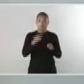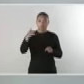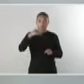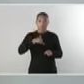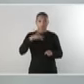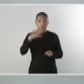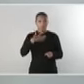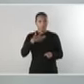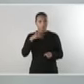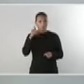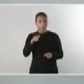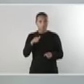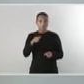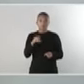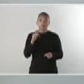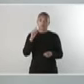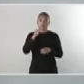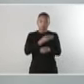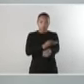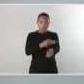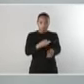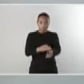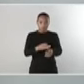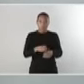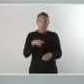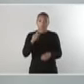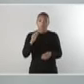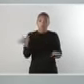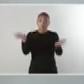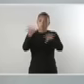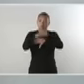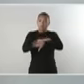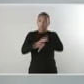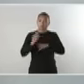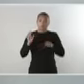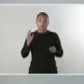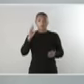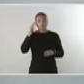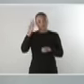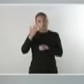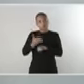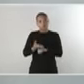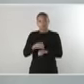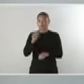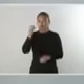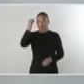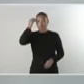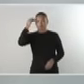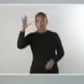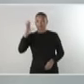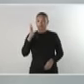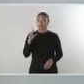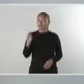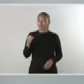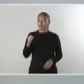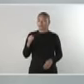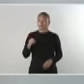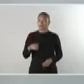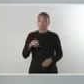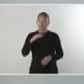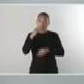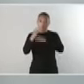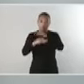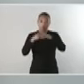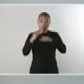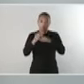estoy comprometido contigo y con tu familia por un cambio responsable No te olvides este 5 de junio por